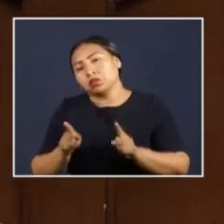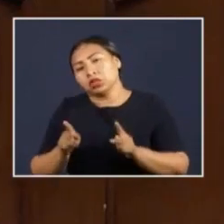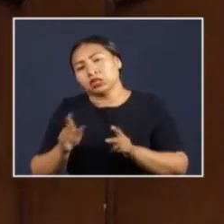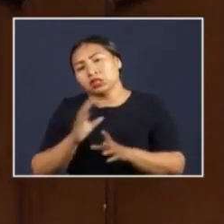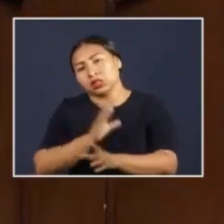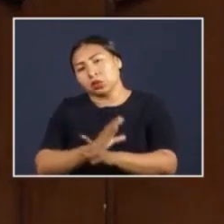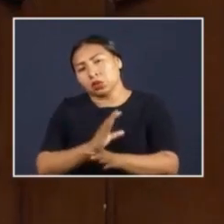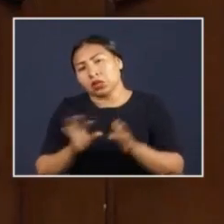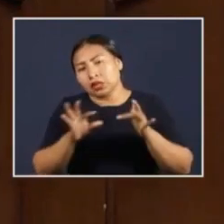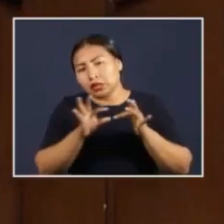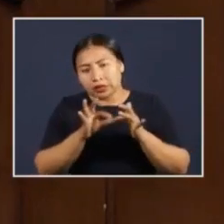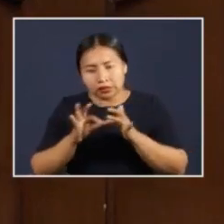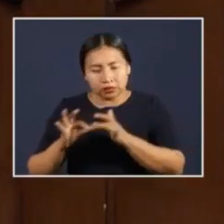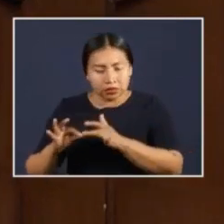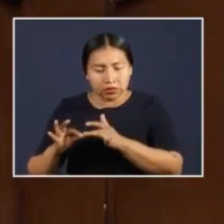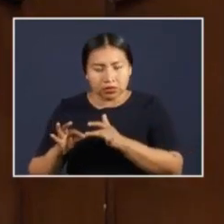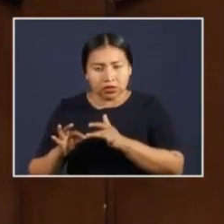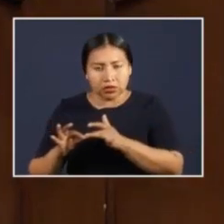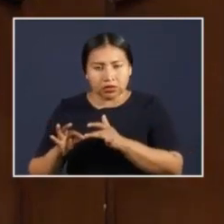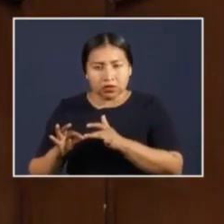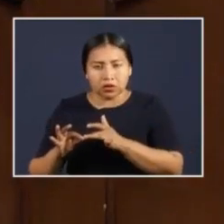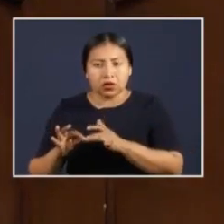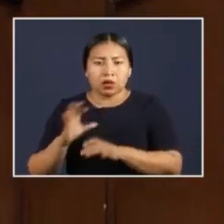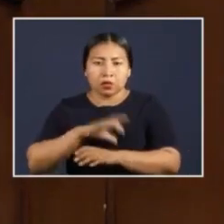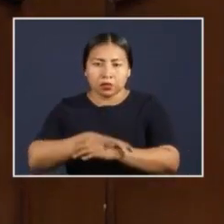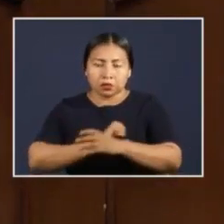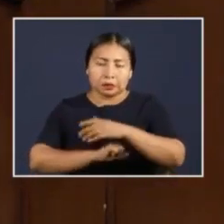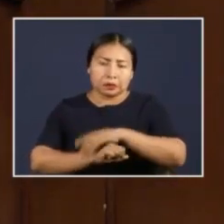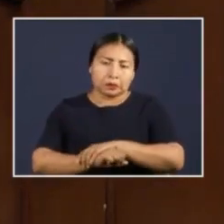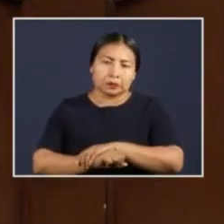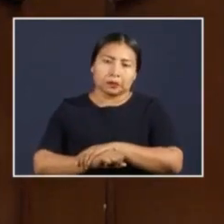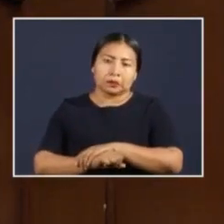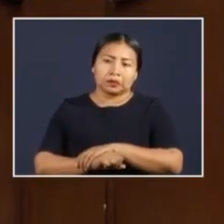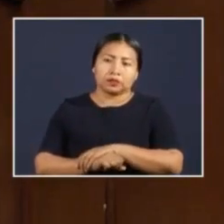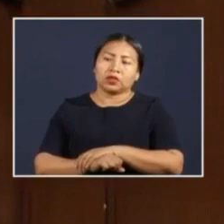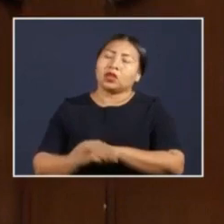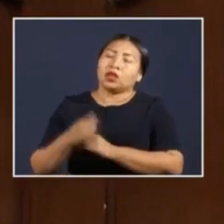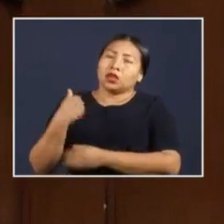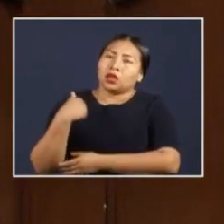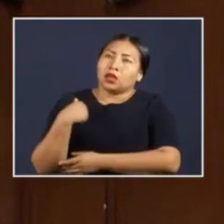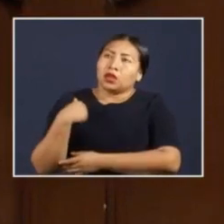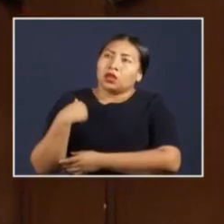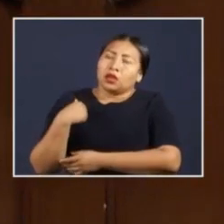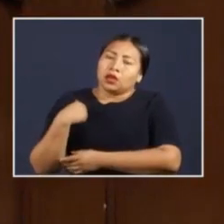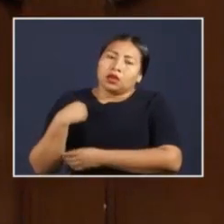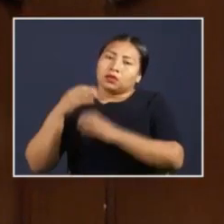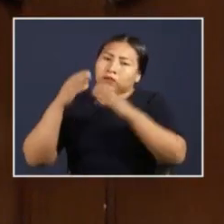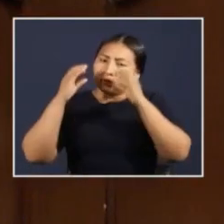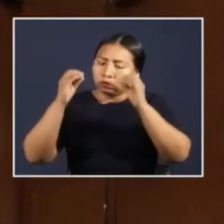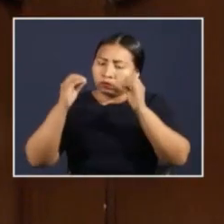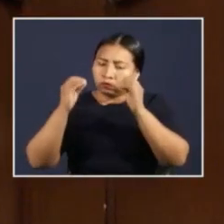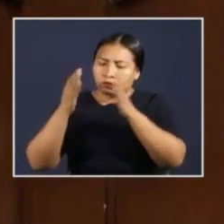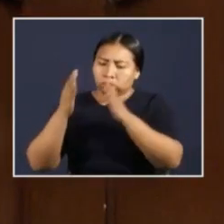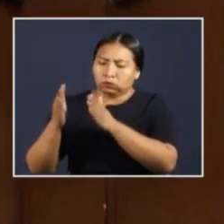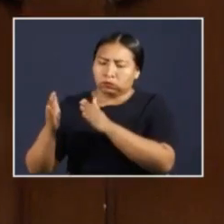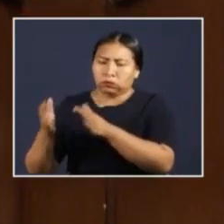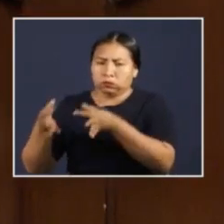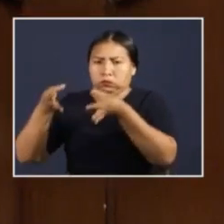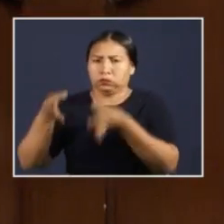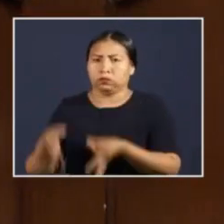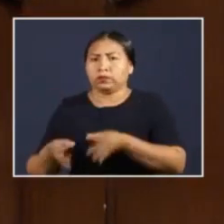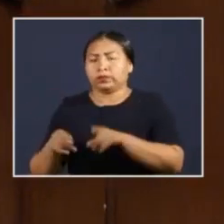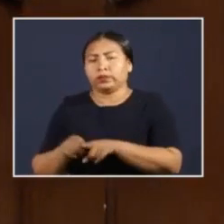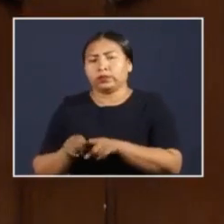penitenciaria puede ser capacitado de manera adecuada se trata de personal que hasta ahora no